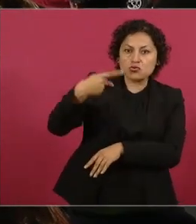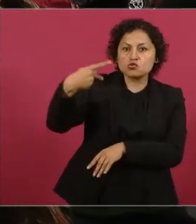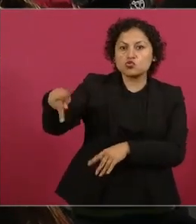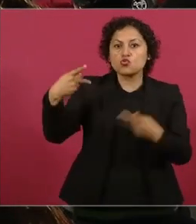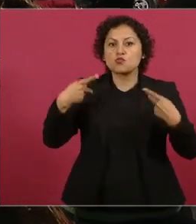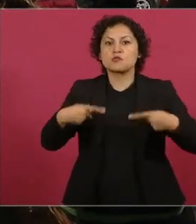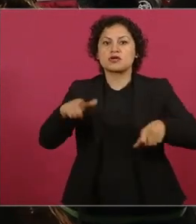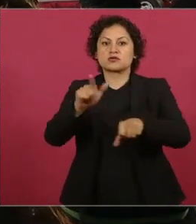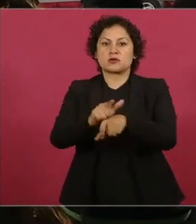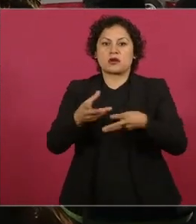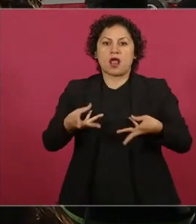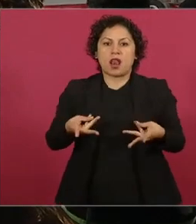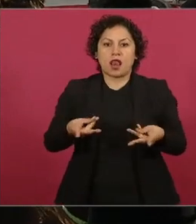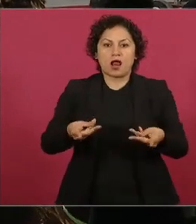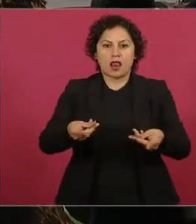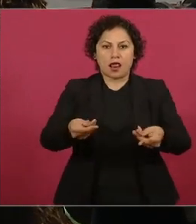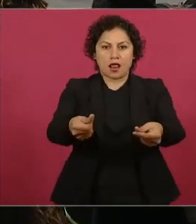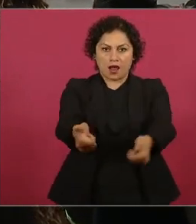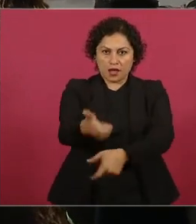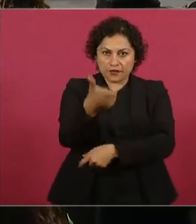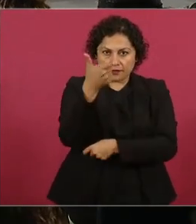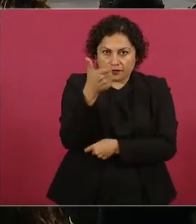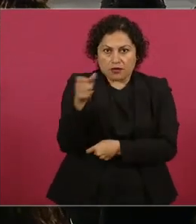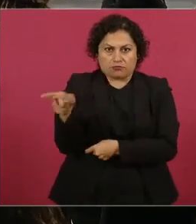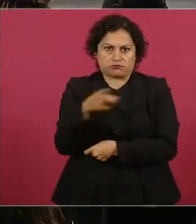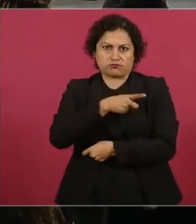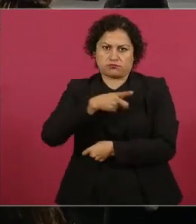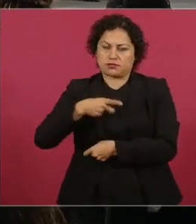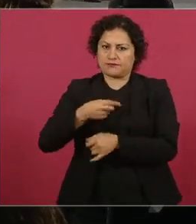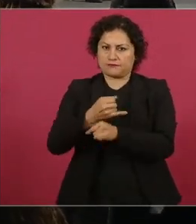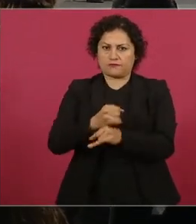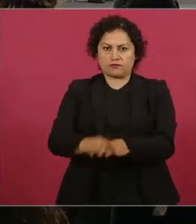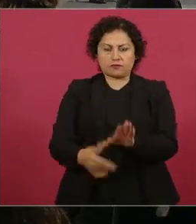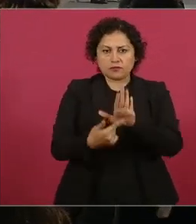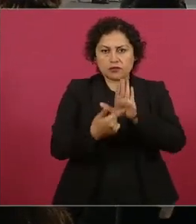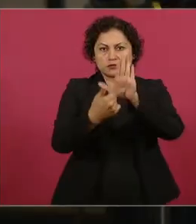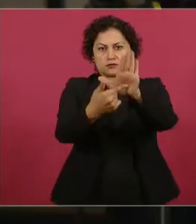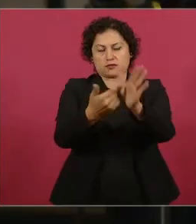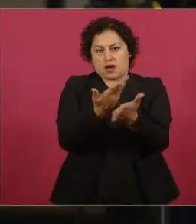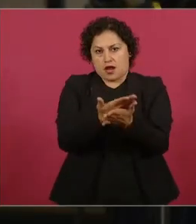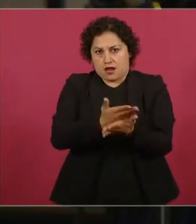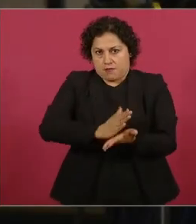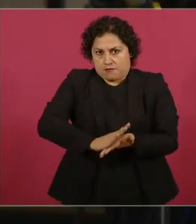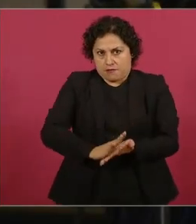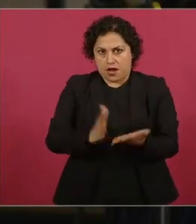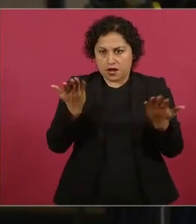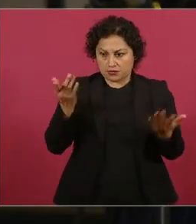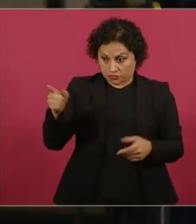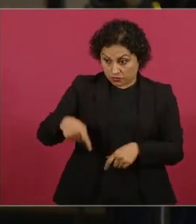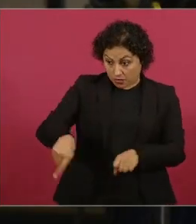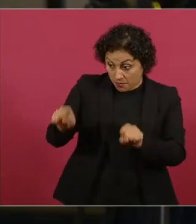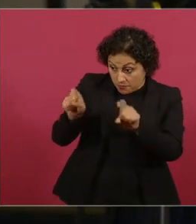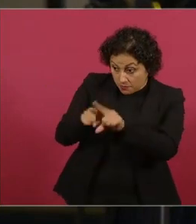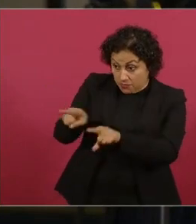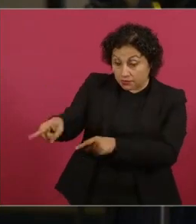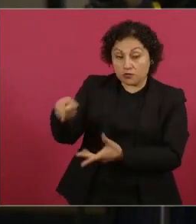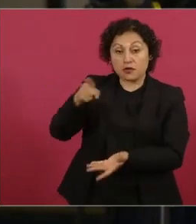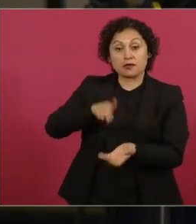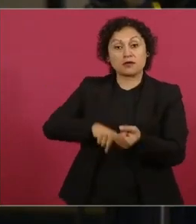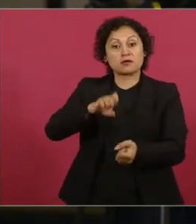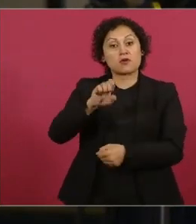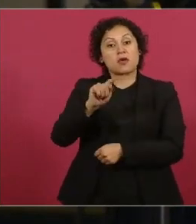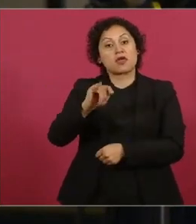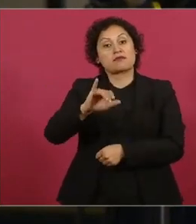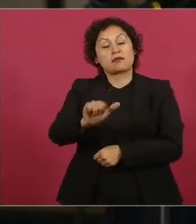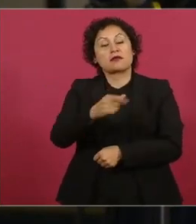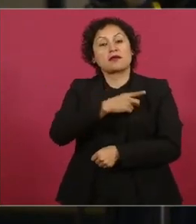presuntamente irregular y además pues que se investigue, ellos mismos proponer que se investigue a fondo este